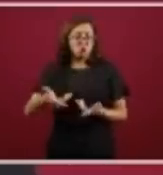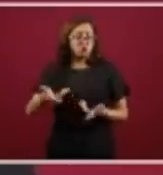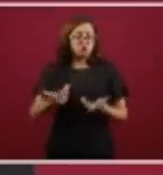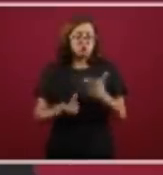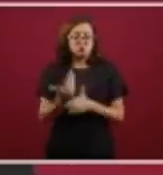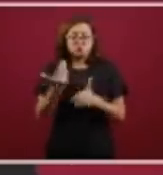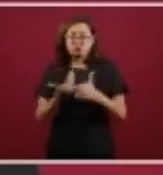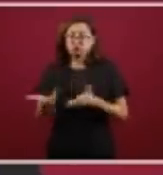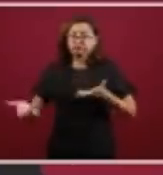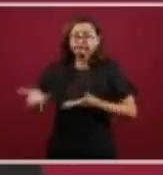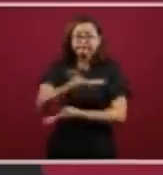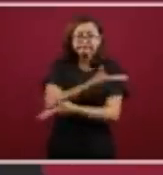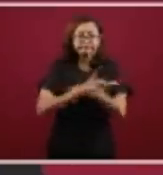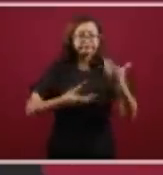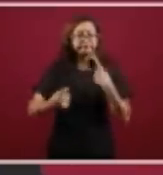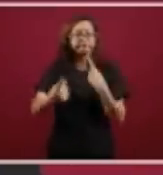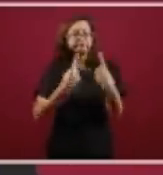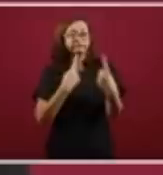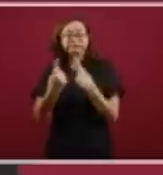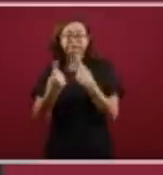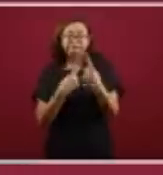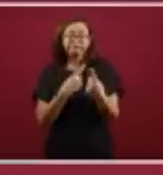circular.